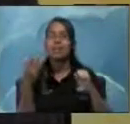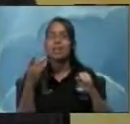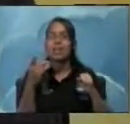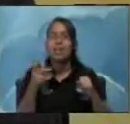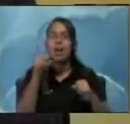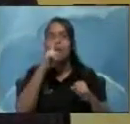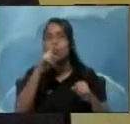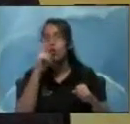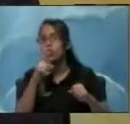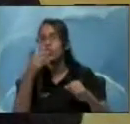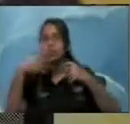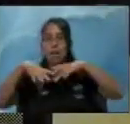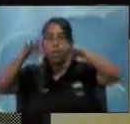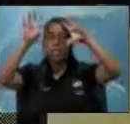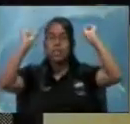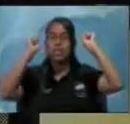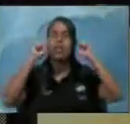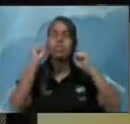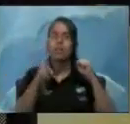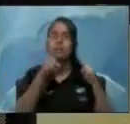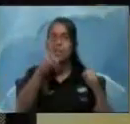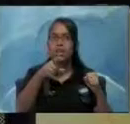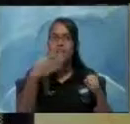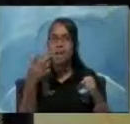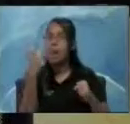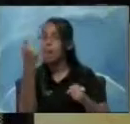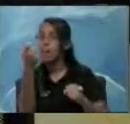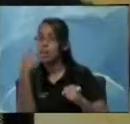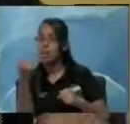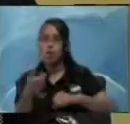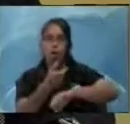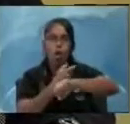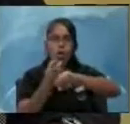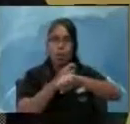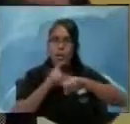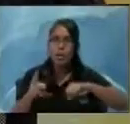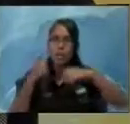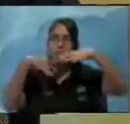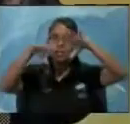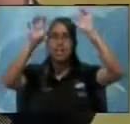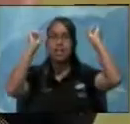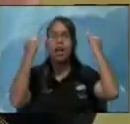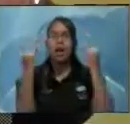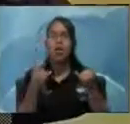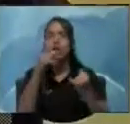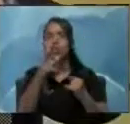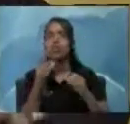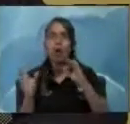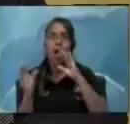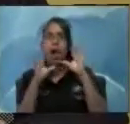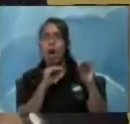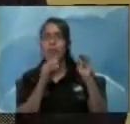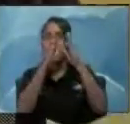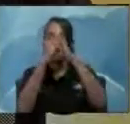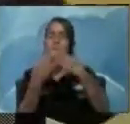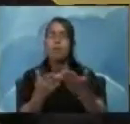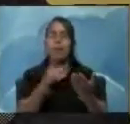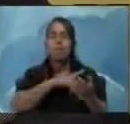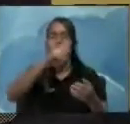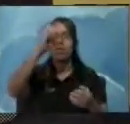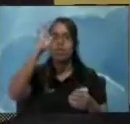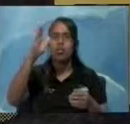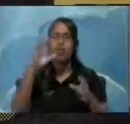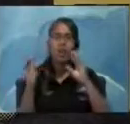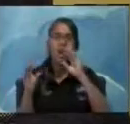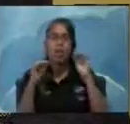prostituta entiende también que el rico que el gobernante entiende ahora tú hablas la palabra de Dios la hablas